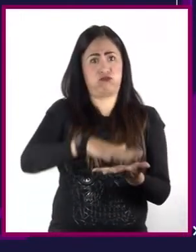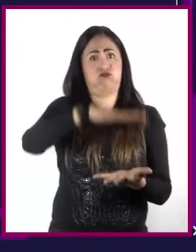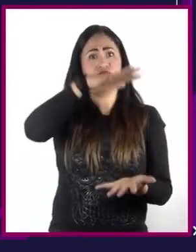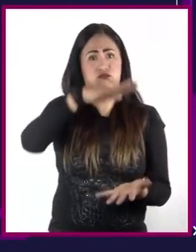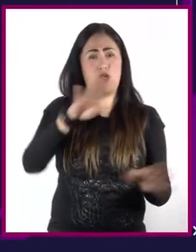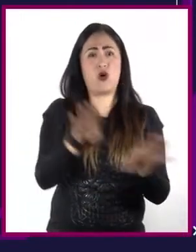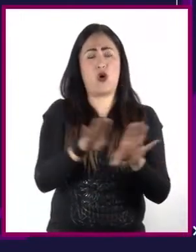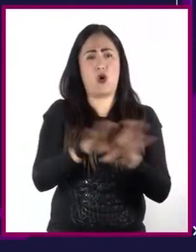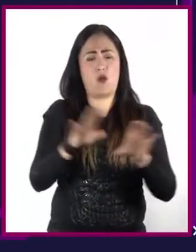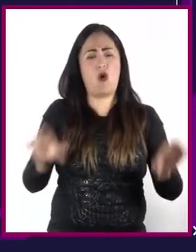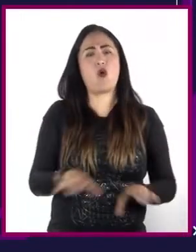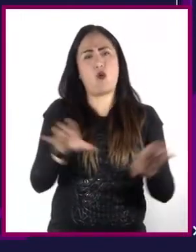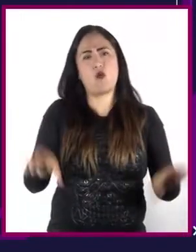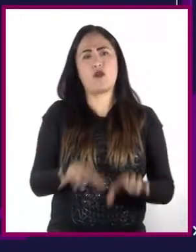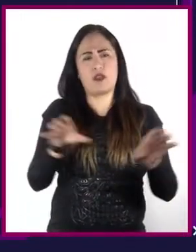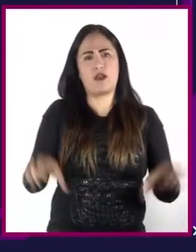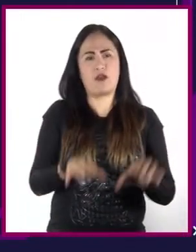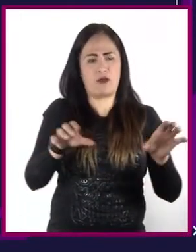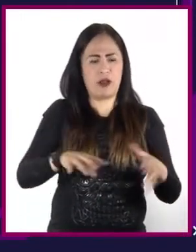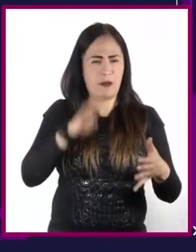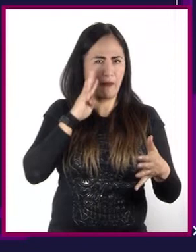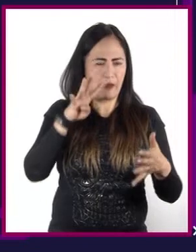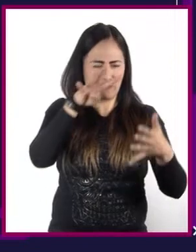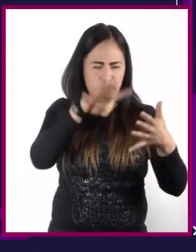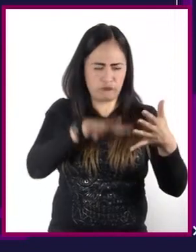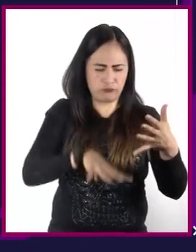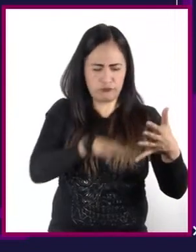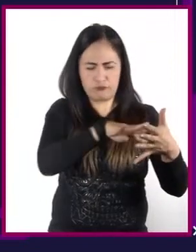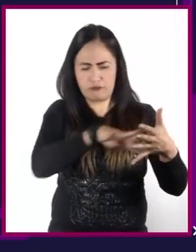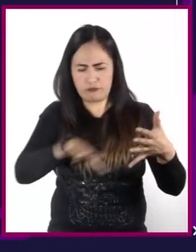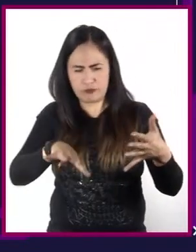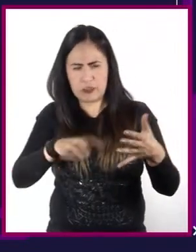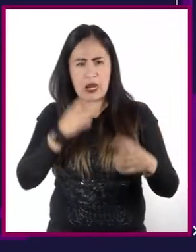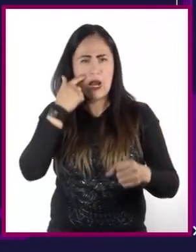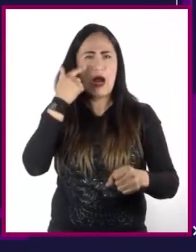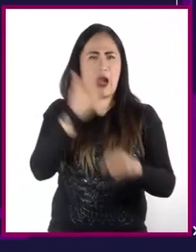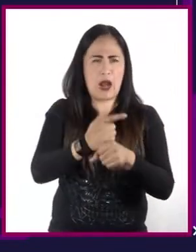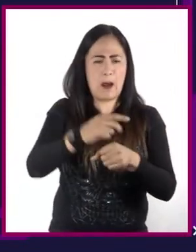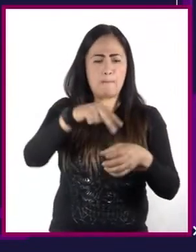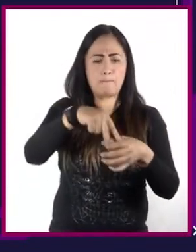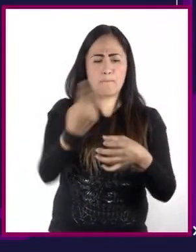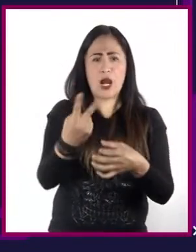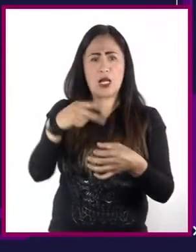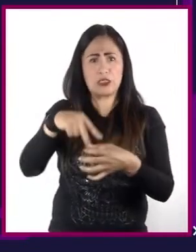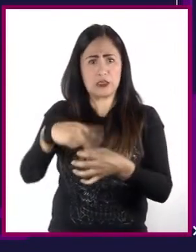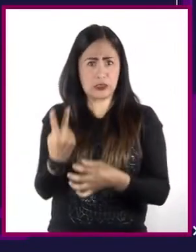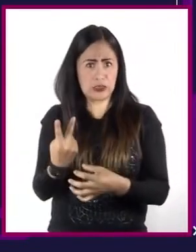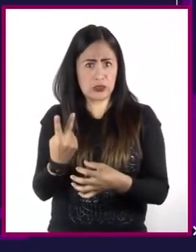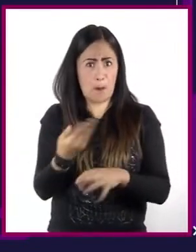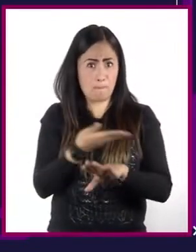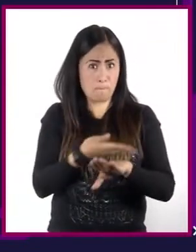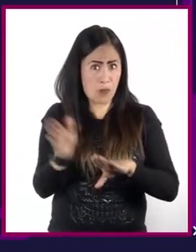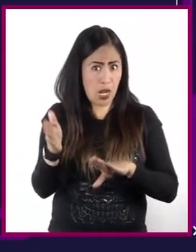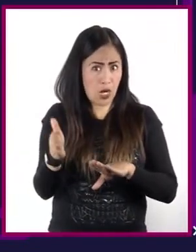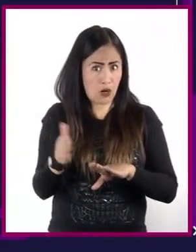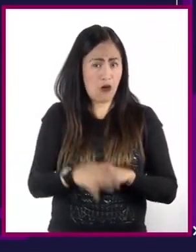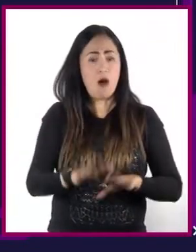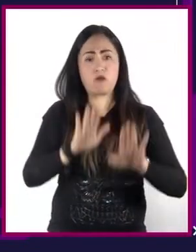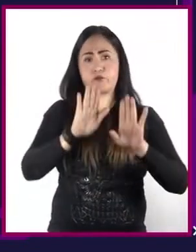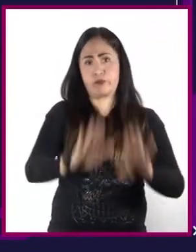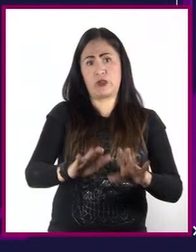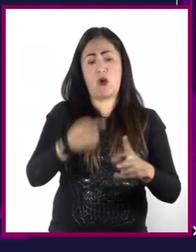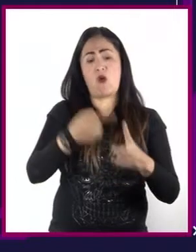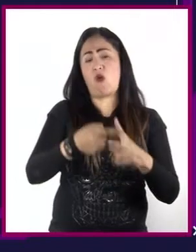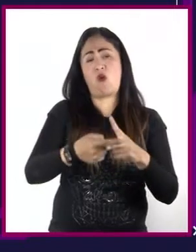por lectores ópticos de alta precisión, que al detectar espacios o alvéolos en blanco, detienen el